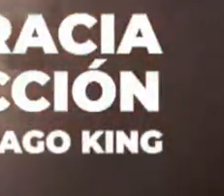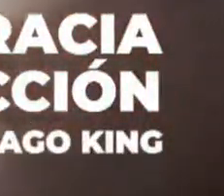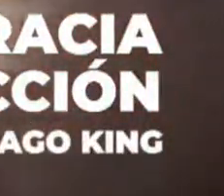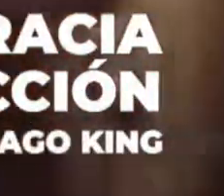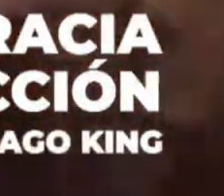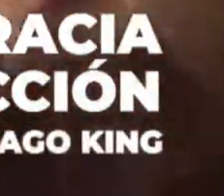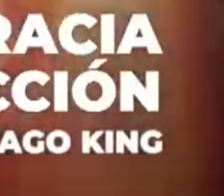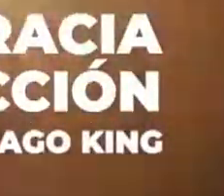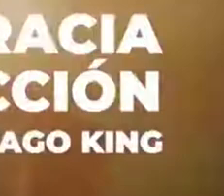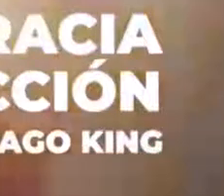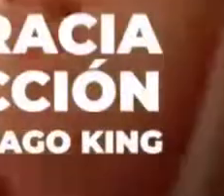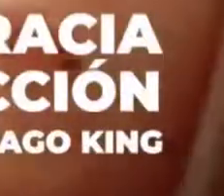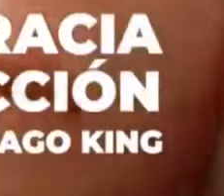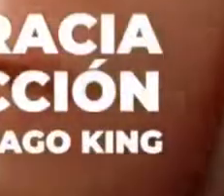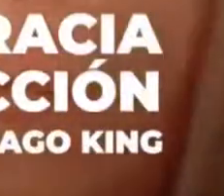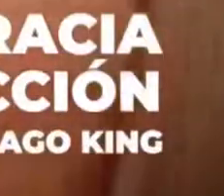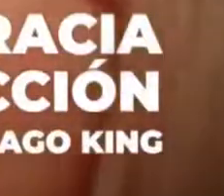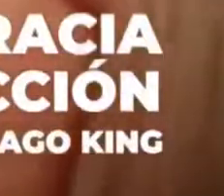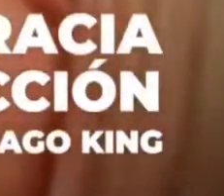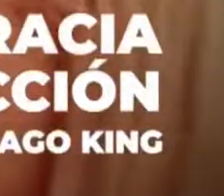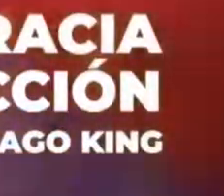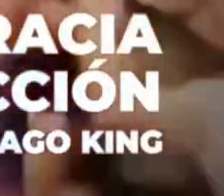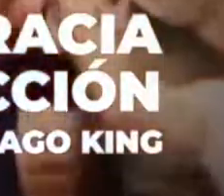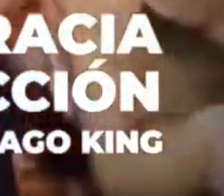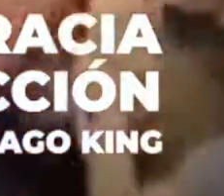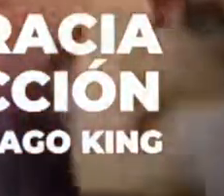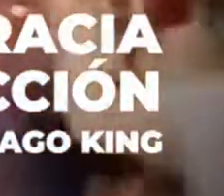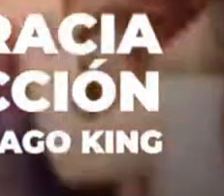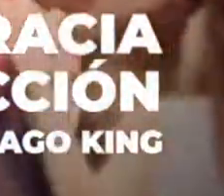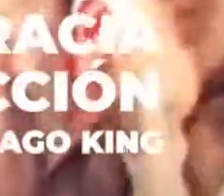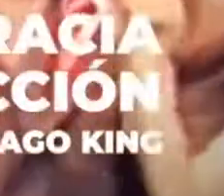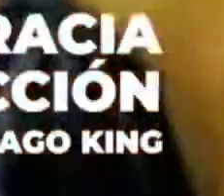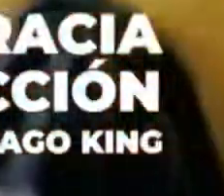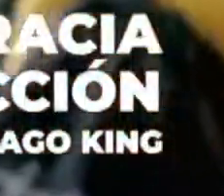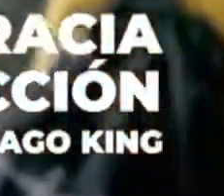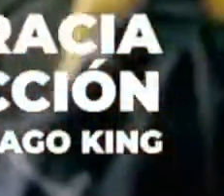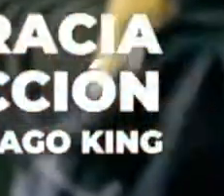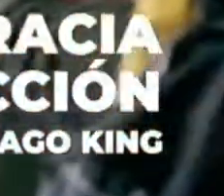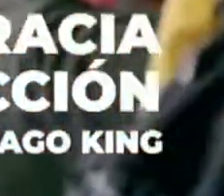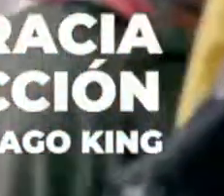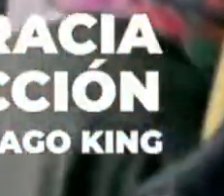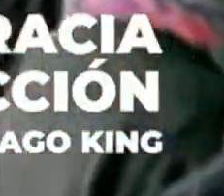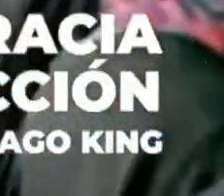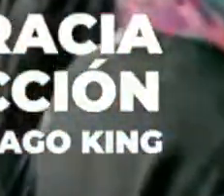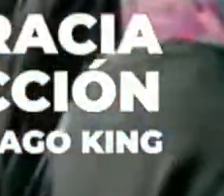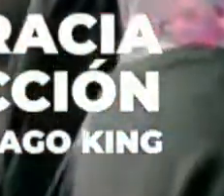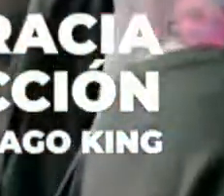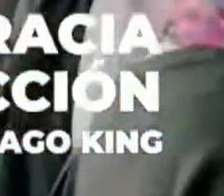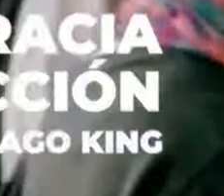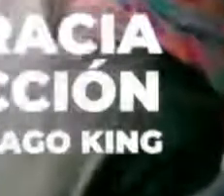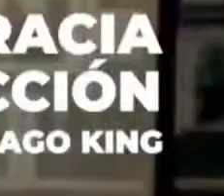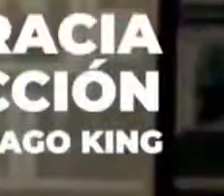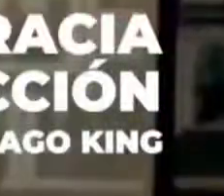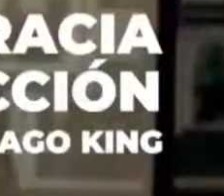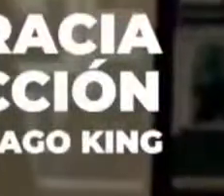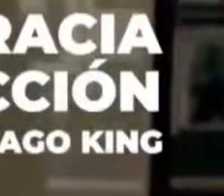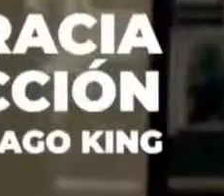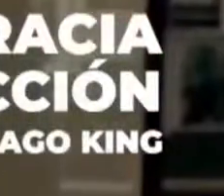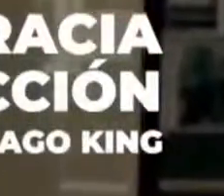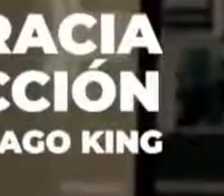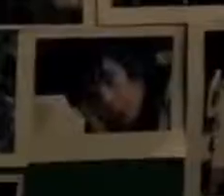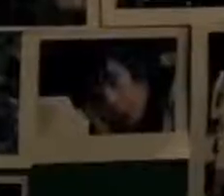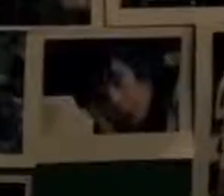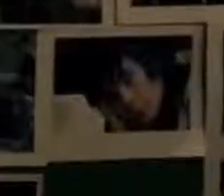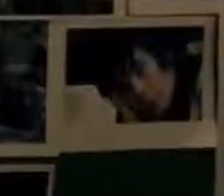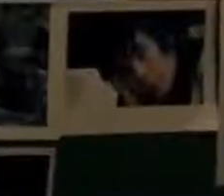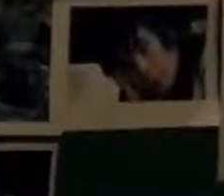un ciclo de ficción con intervenciones documentales que tiene como ejes la participación, la representación, la identidad